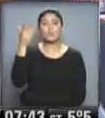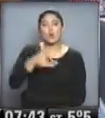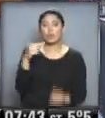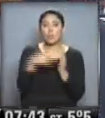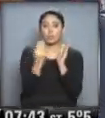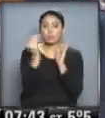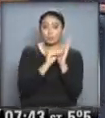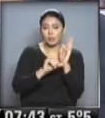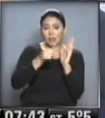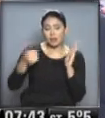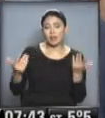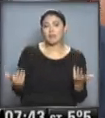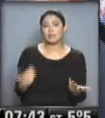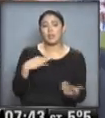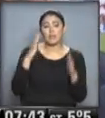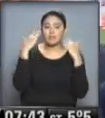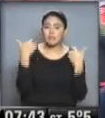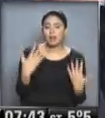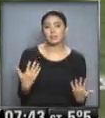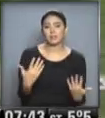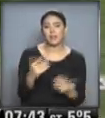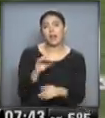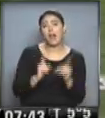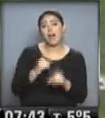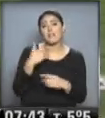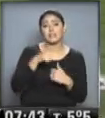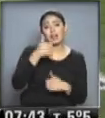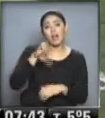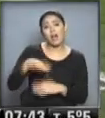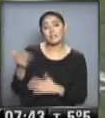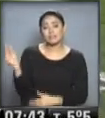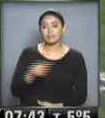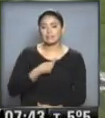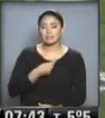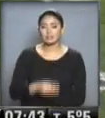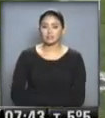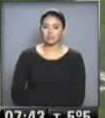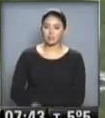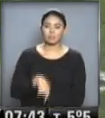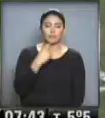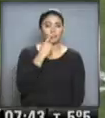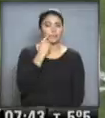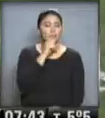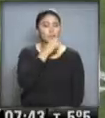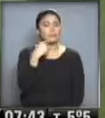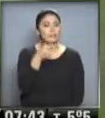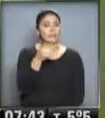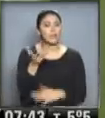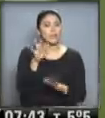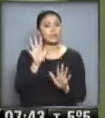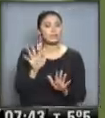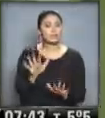puntos. Entonces, hay que felicitarlo. Solamente te toca ganar y te toca perder en el fútbol. Para resignar la manera de jugar, eso se vio hoy también. Sí, está